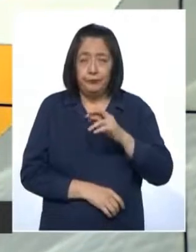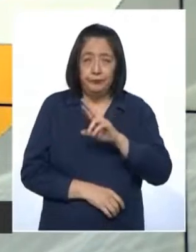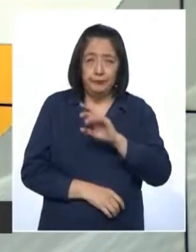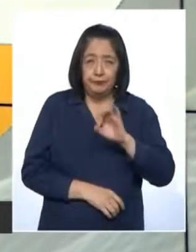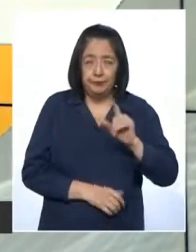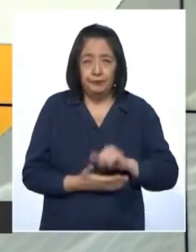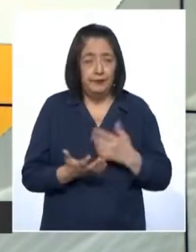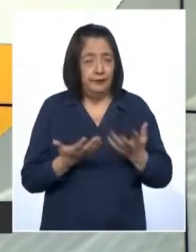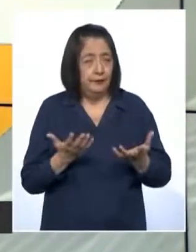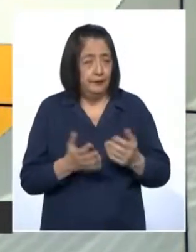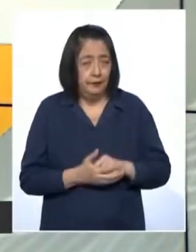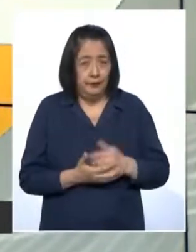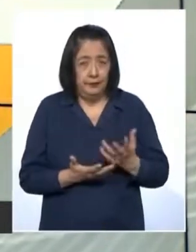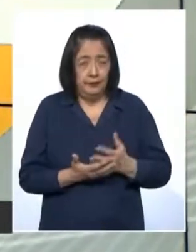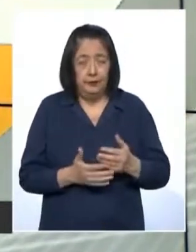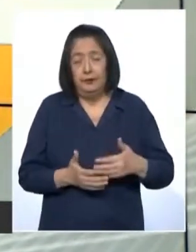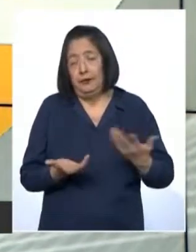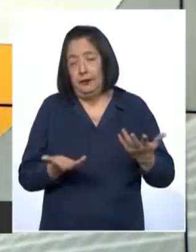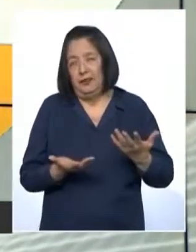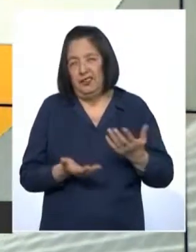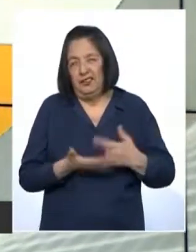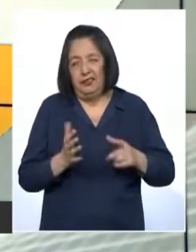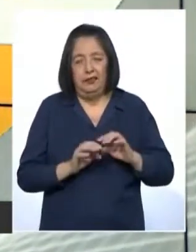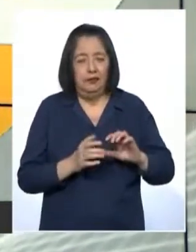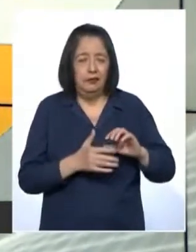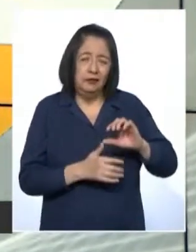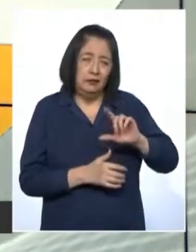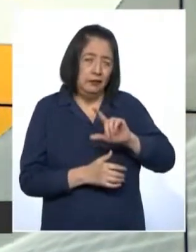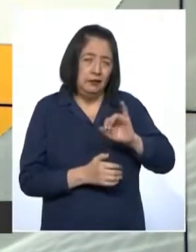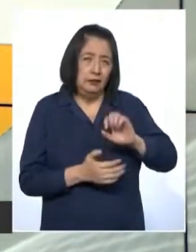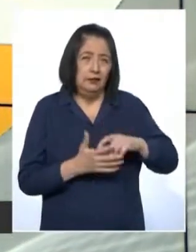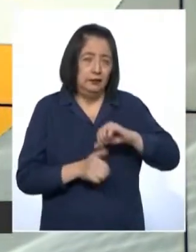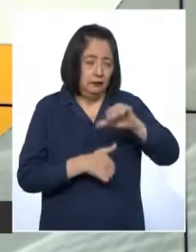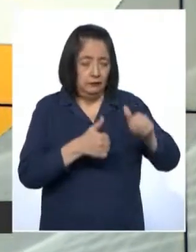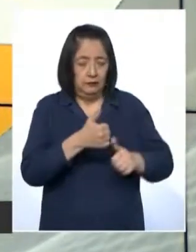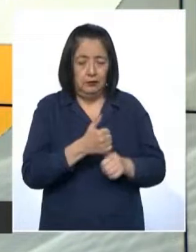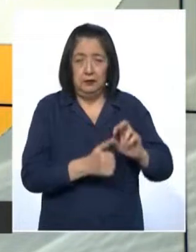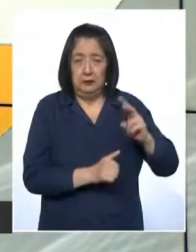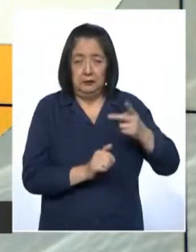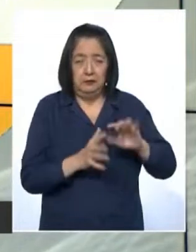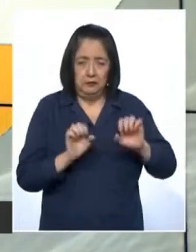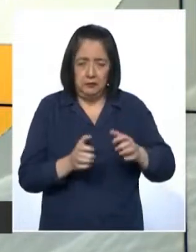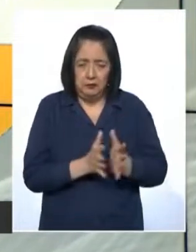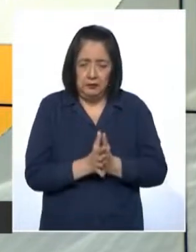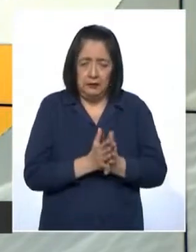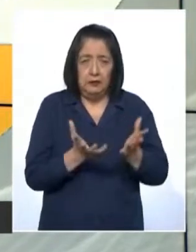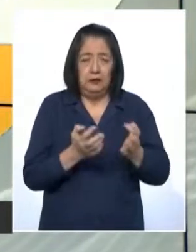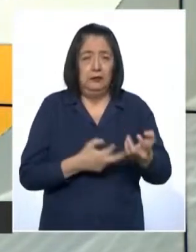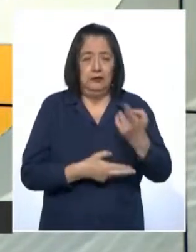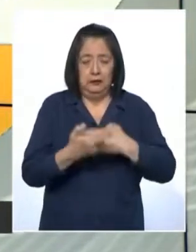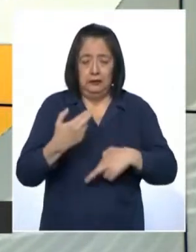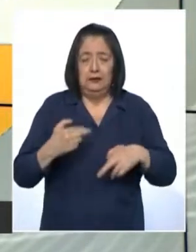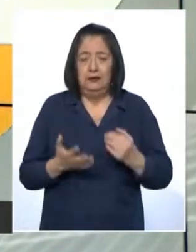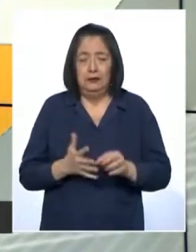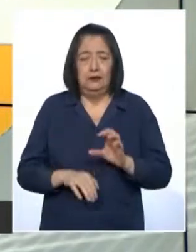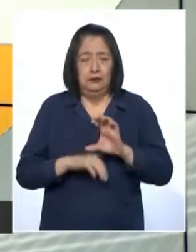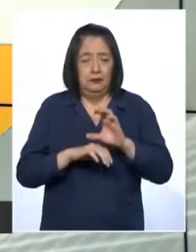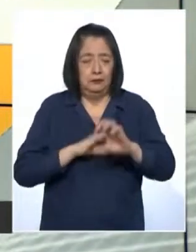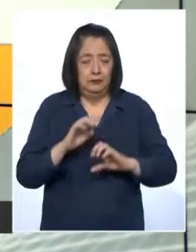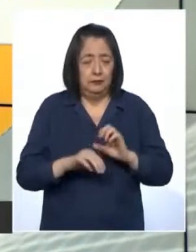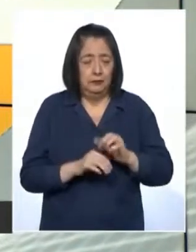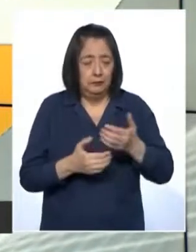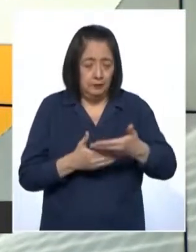milita en el Al-Adalá de la Liga Saudí. Descendió, jugará la segunda división. Tiene todas las ganas de regresar al cuadro celeste, pero